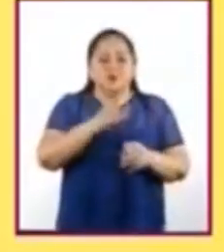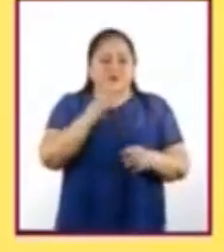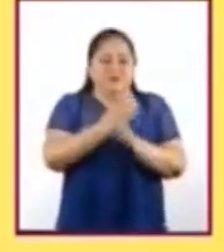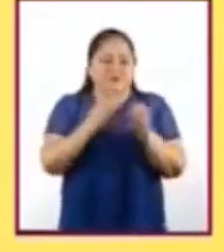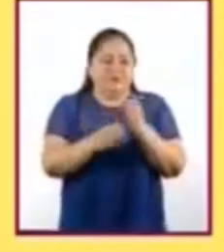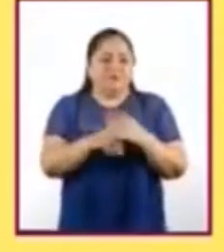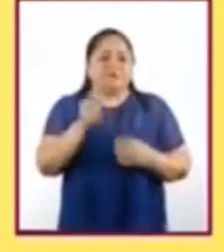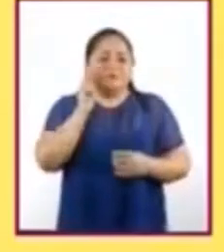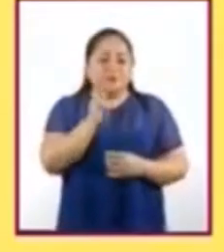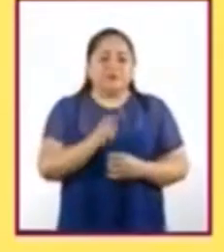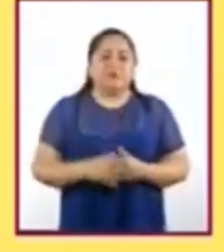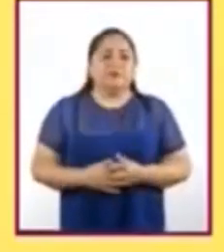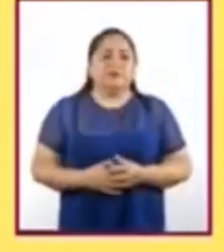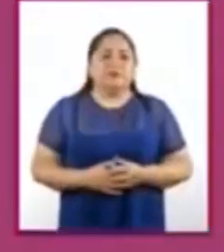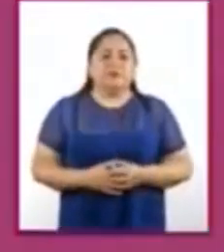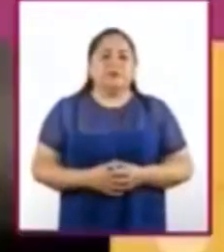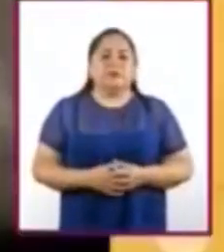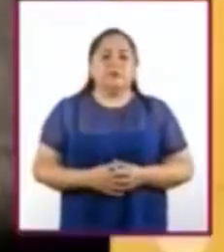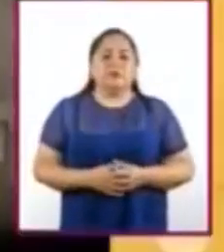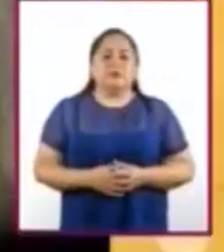interrogantes.